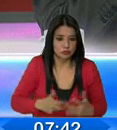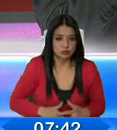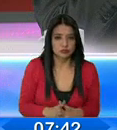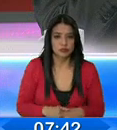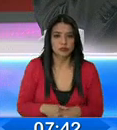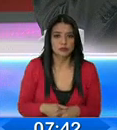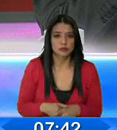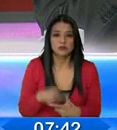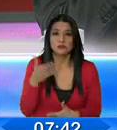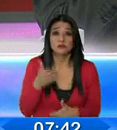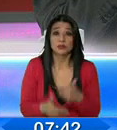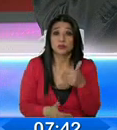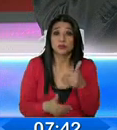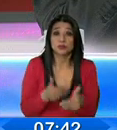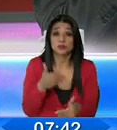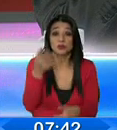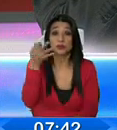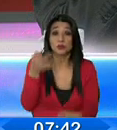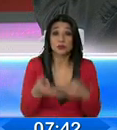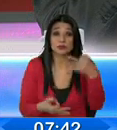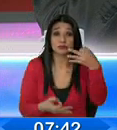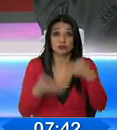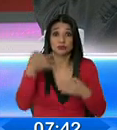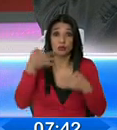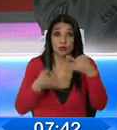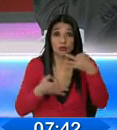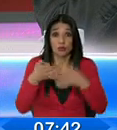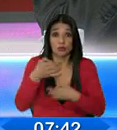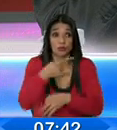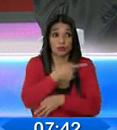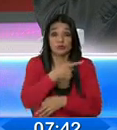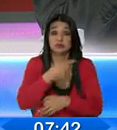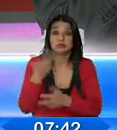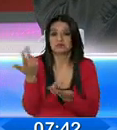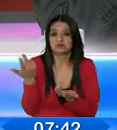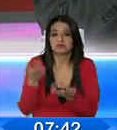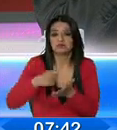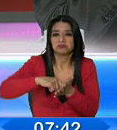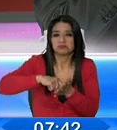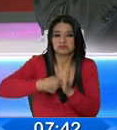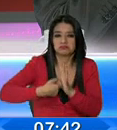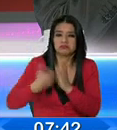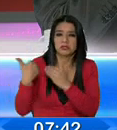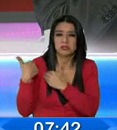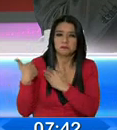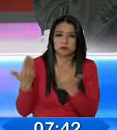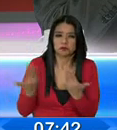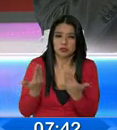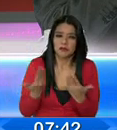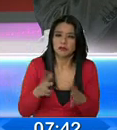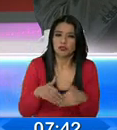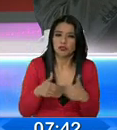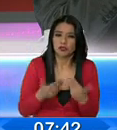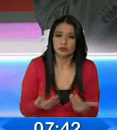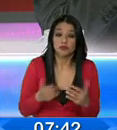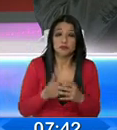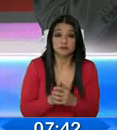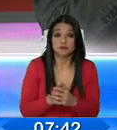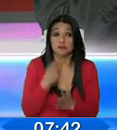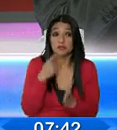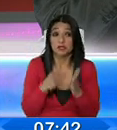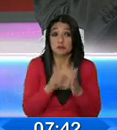el proceso de juzgamiento del cual es responsable la Contraloría concluye con una determinación de